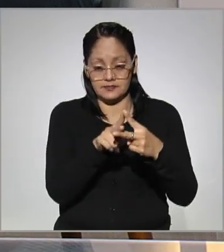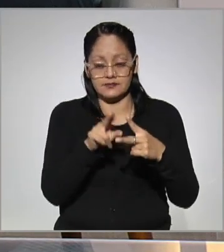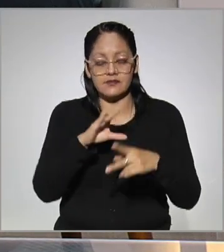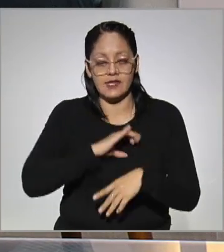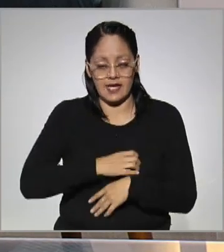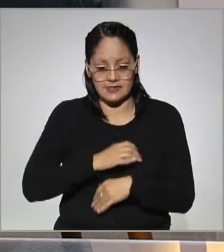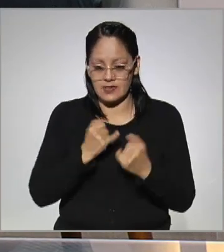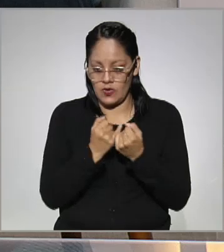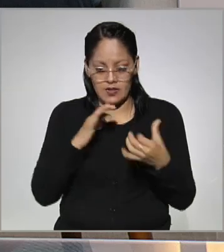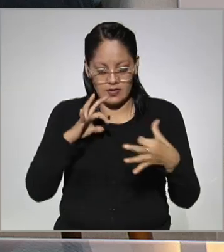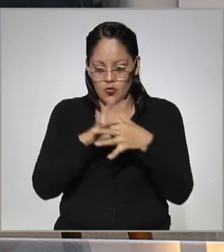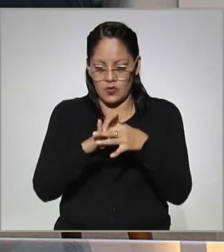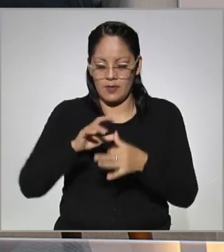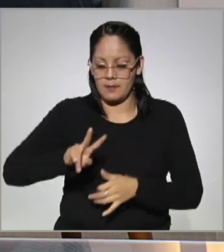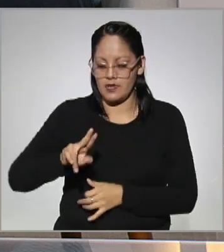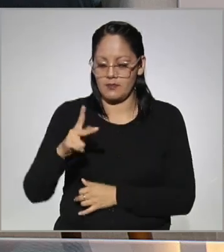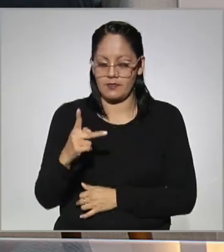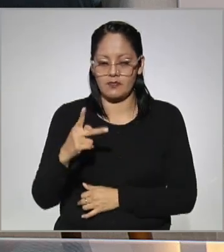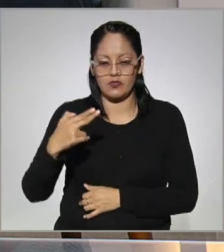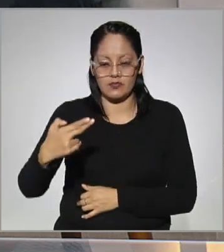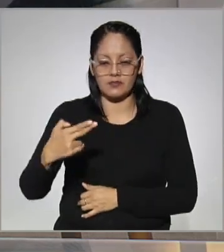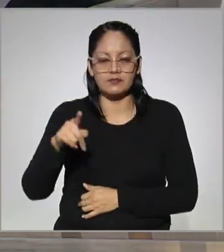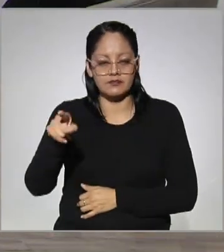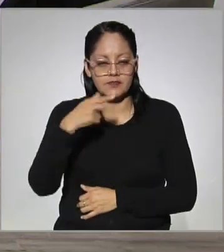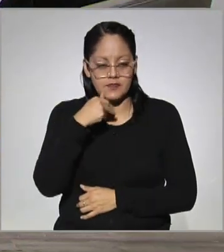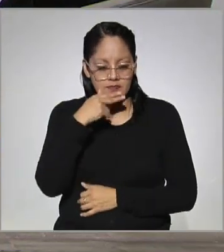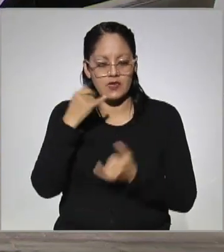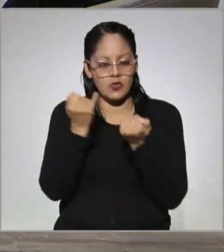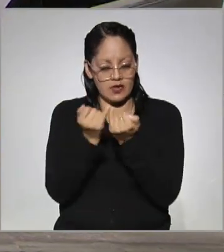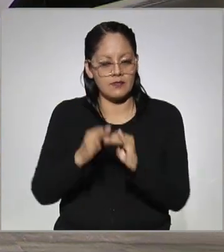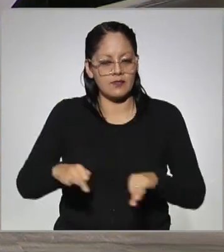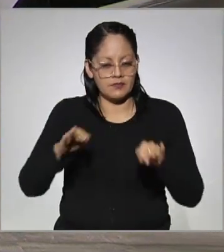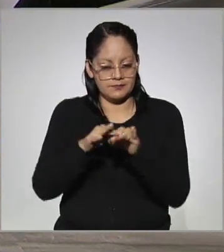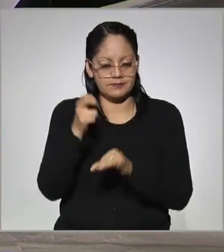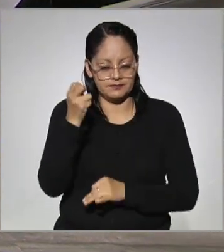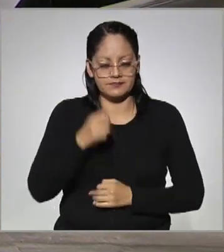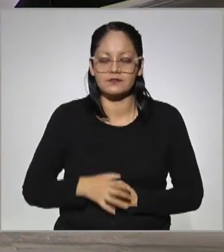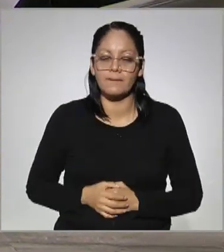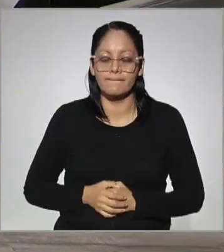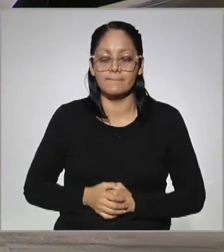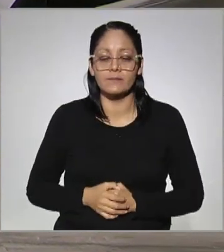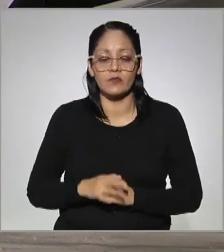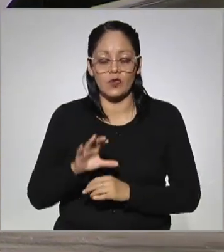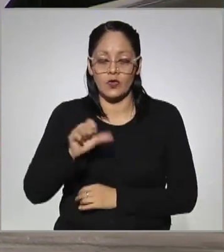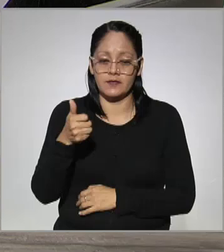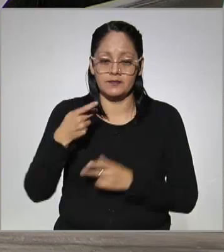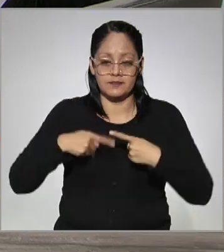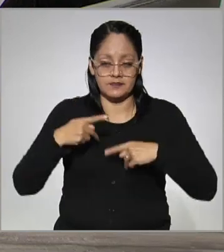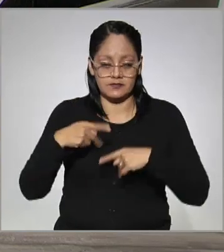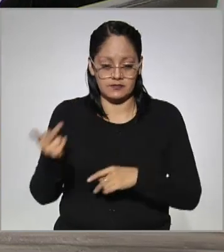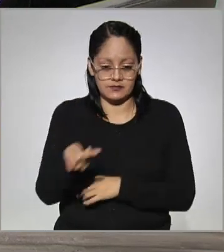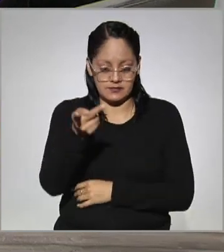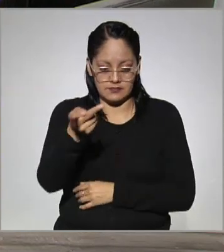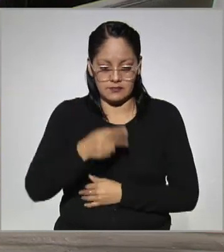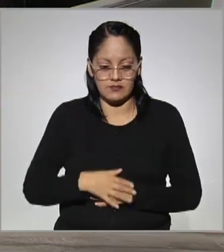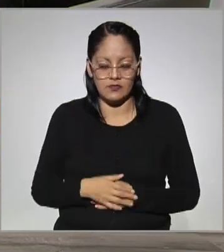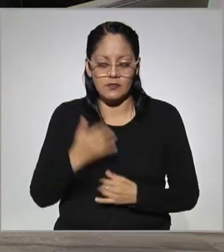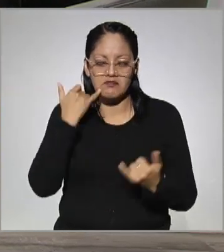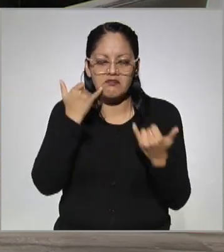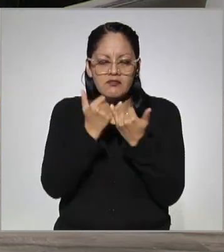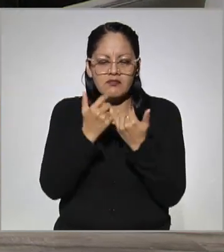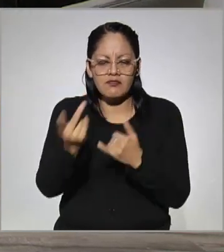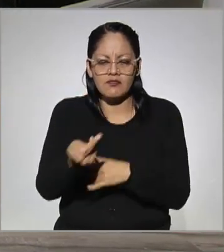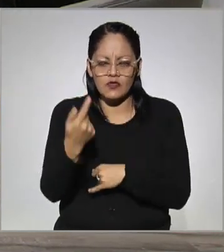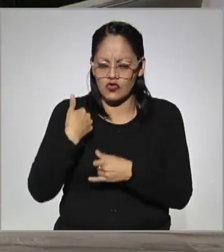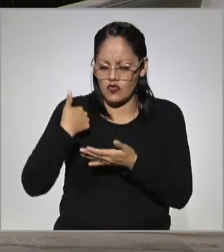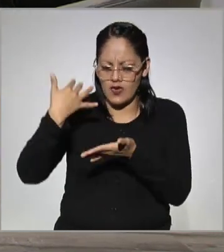este virus de papiloma humano. Y también a hombres, entonces por eso es importante. Sí. Otra persona llamó y comenta que leyó